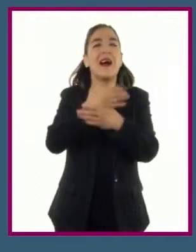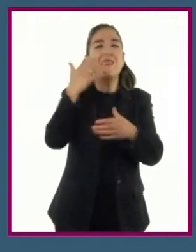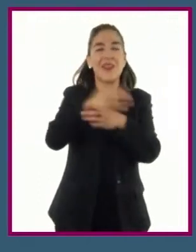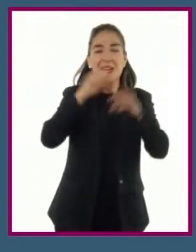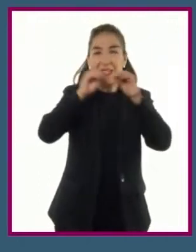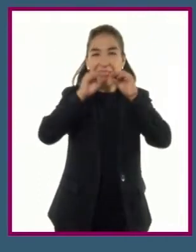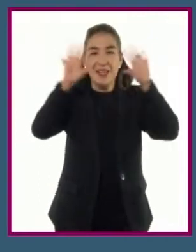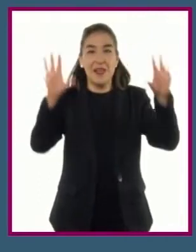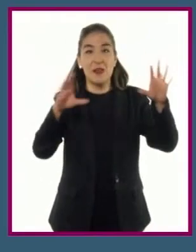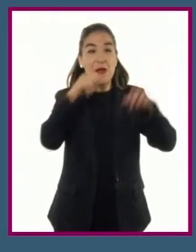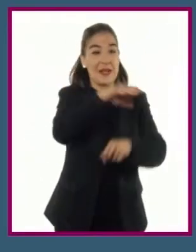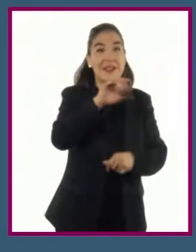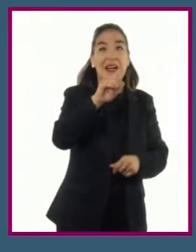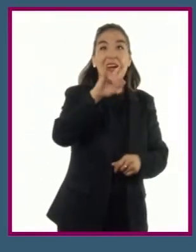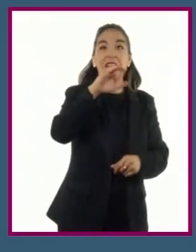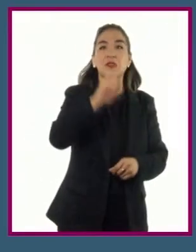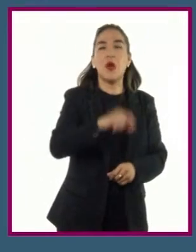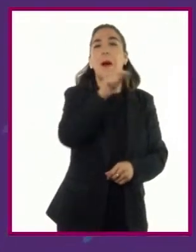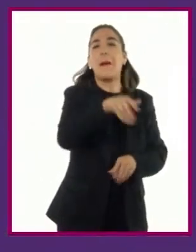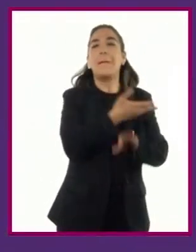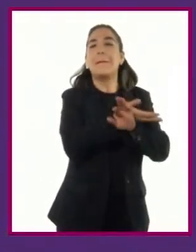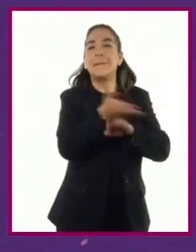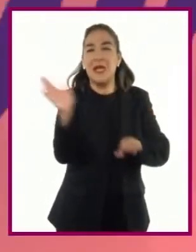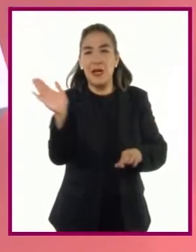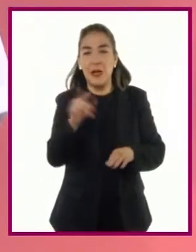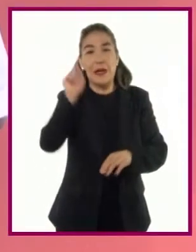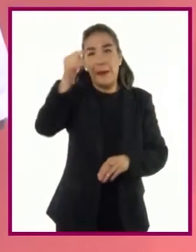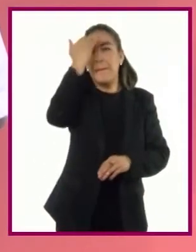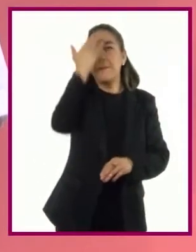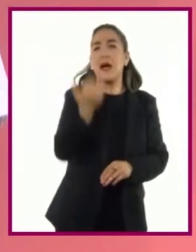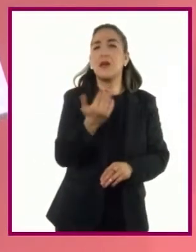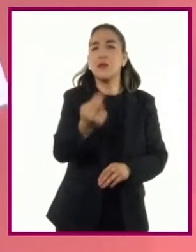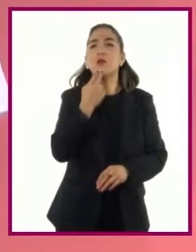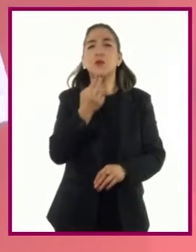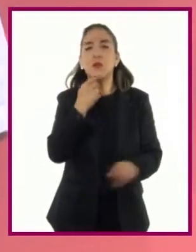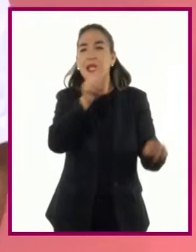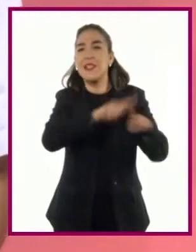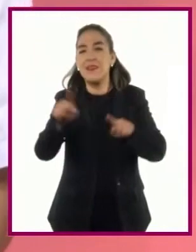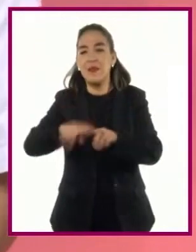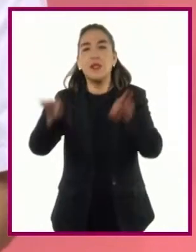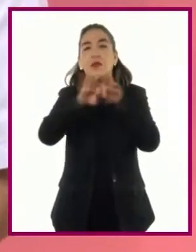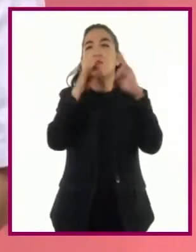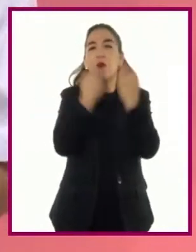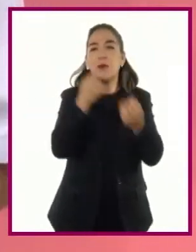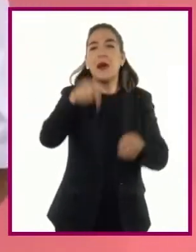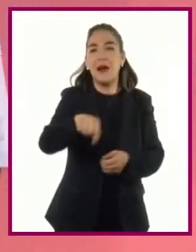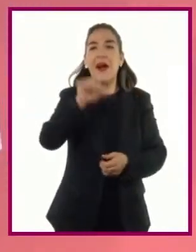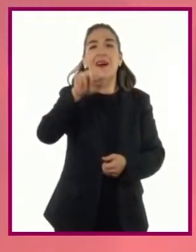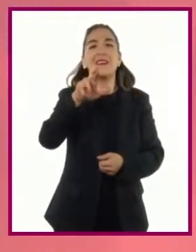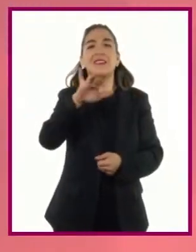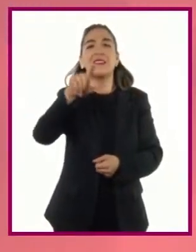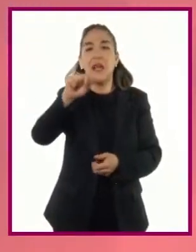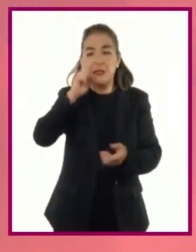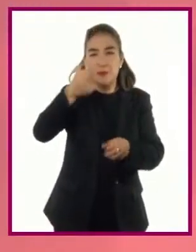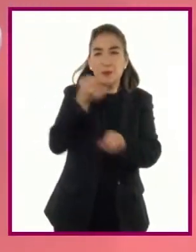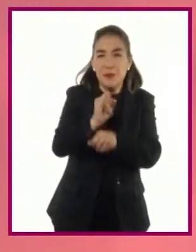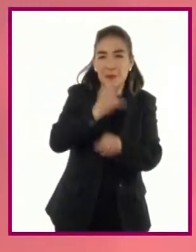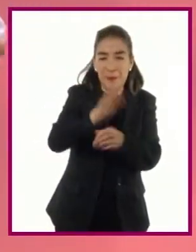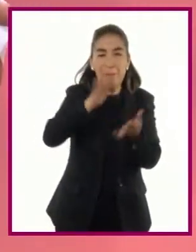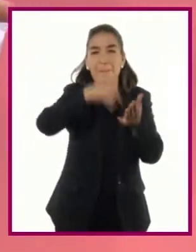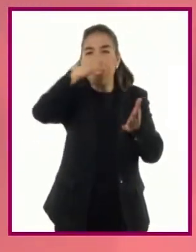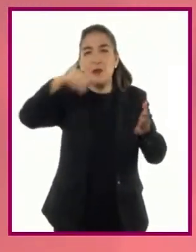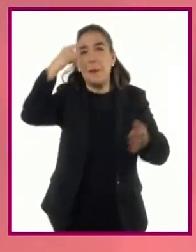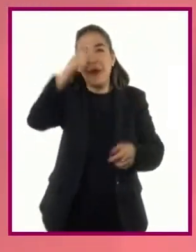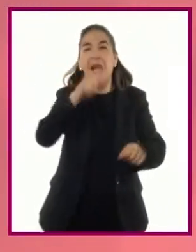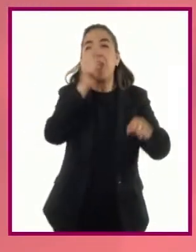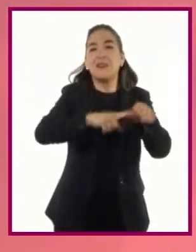más calcio era más blanca. Los mayas utilizaban diferentes tipos de arcilla para crear distintas tonalidades de azul y